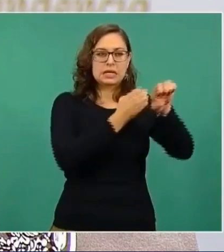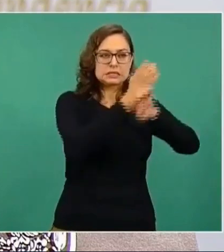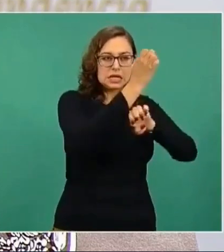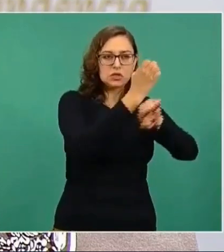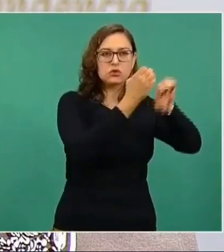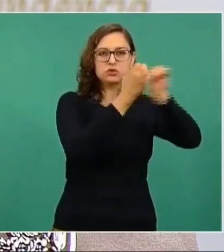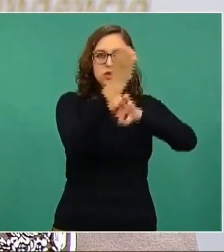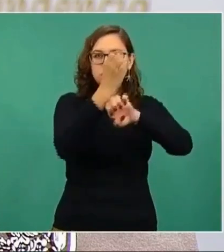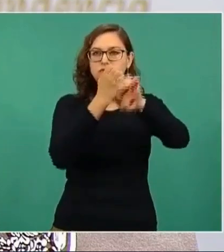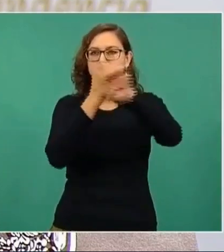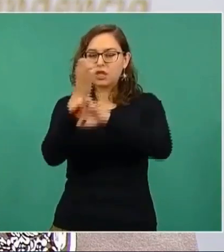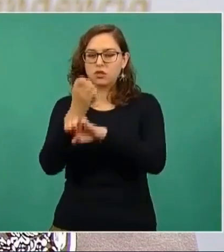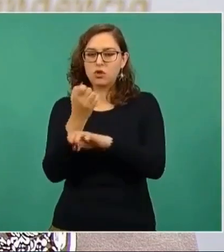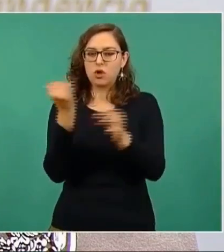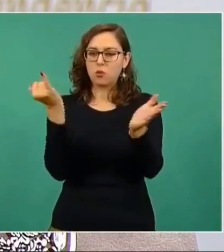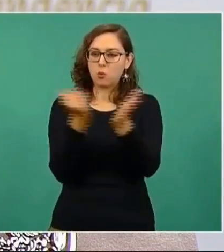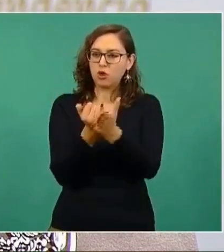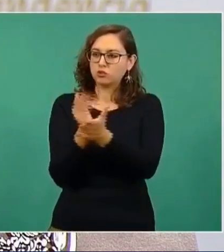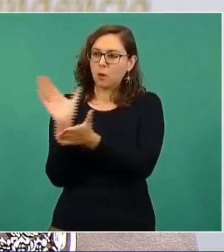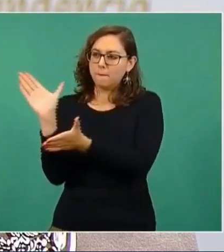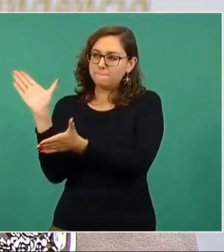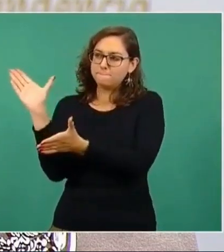al Producto Interno Bruto.